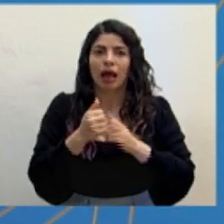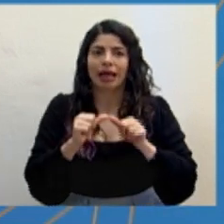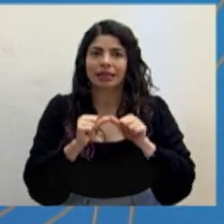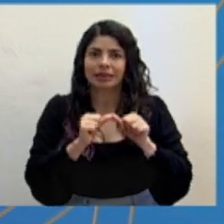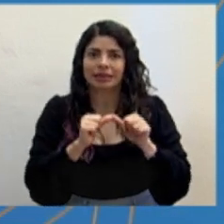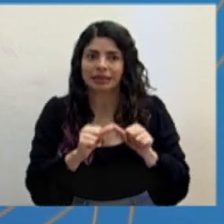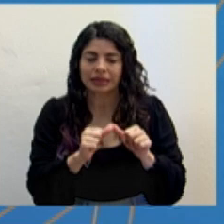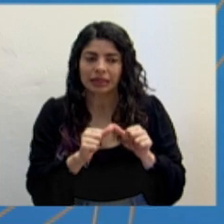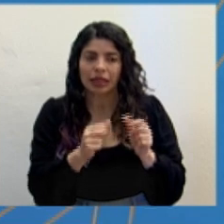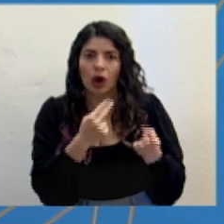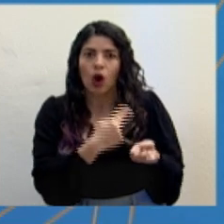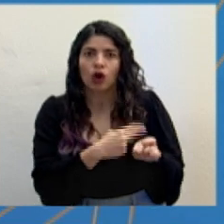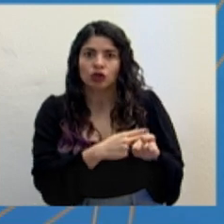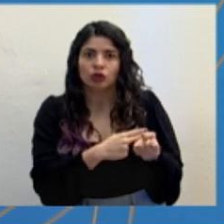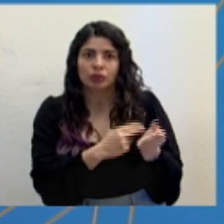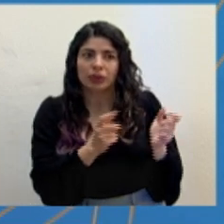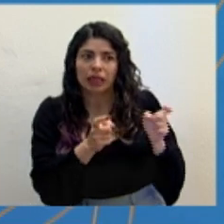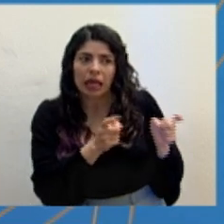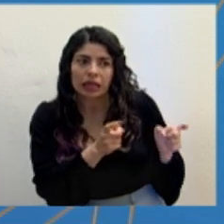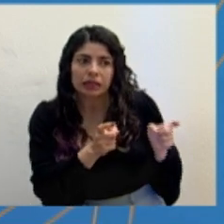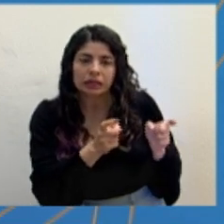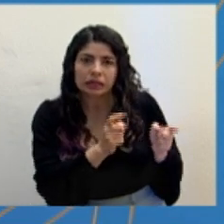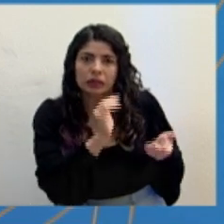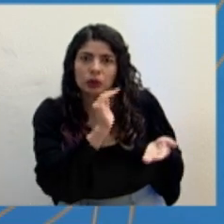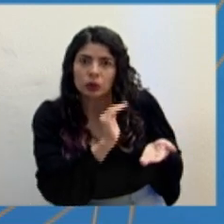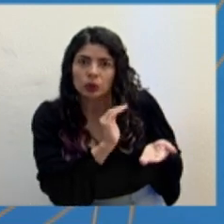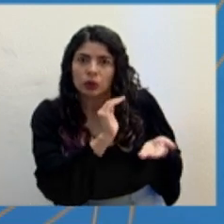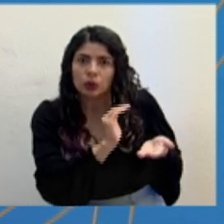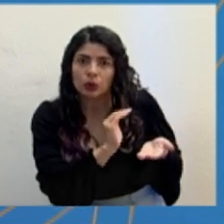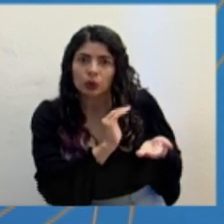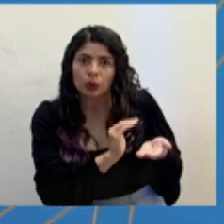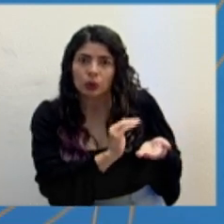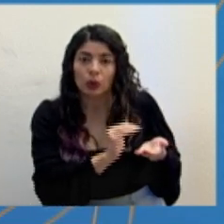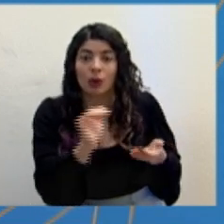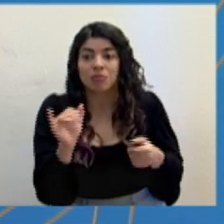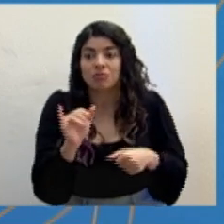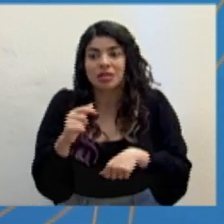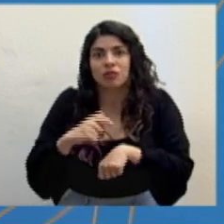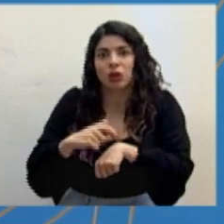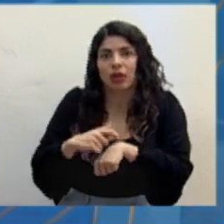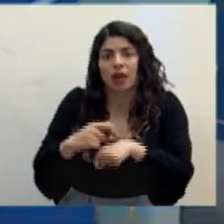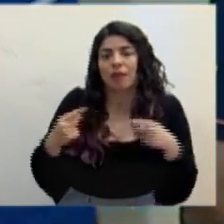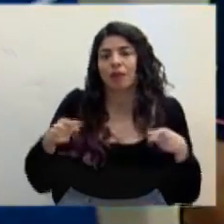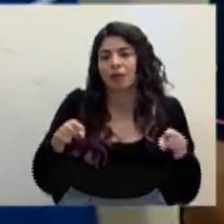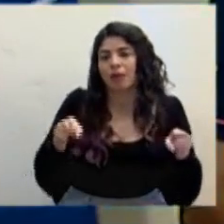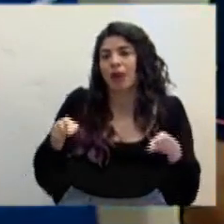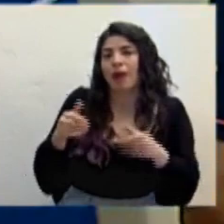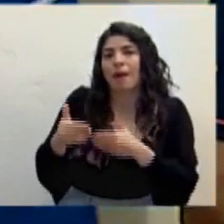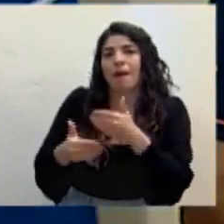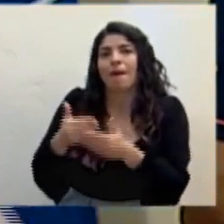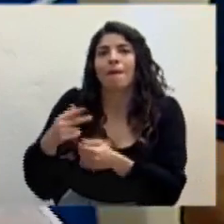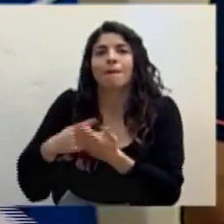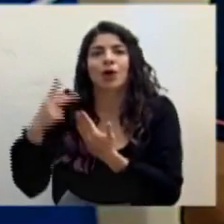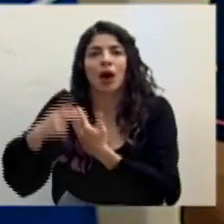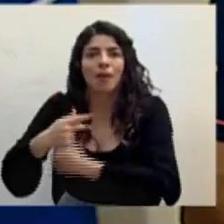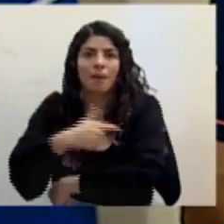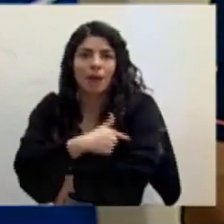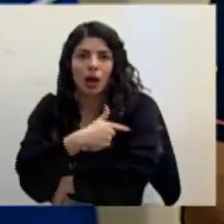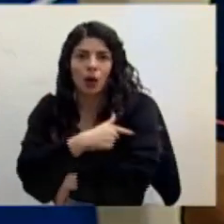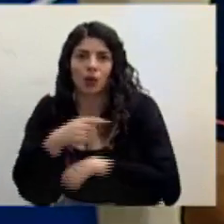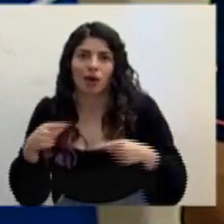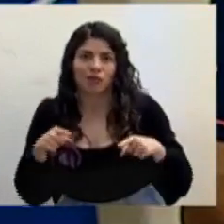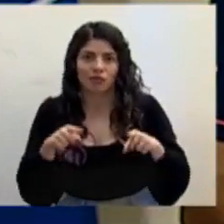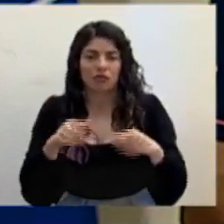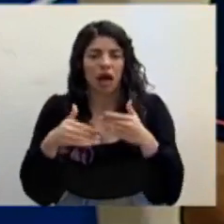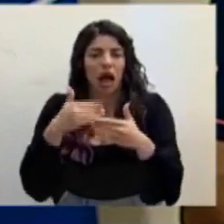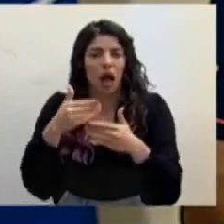mantenimiento de la capacidad hospitalaria en el mismo momento en que se desarrolla la primera parte del programa de vacunación, que pues